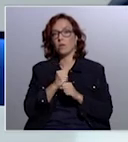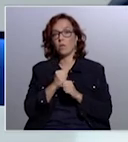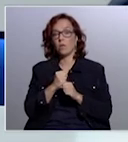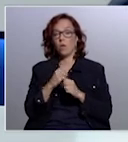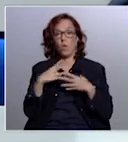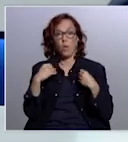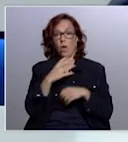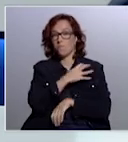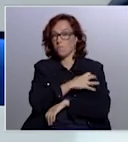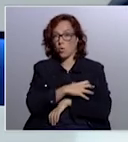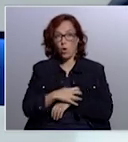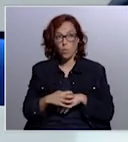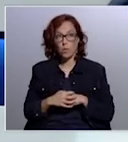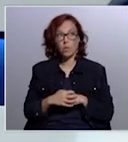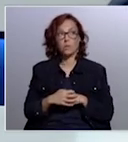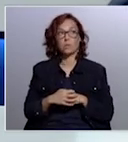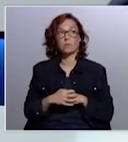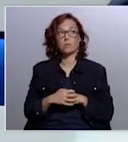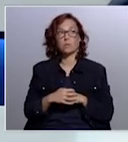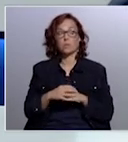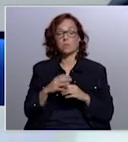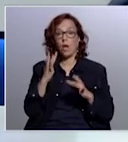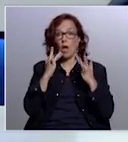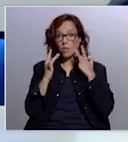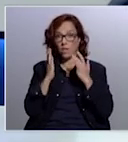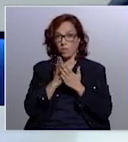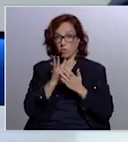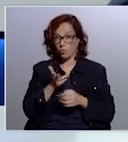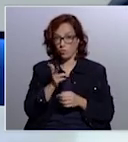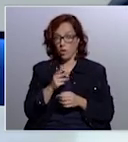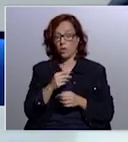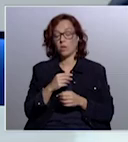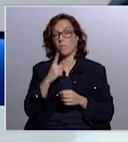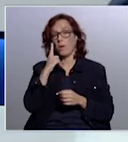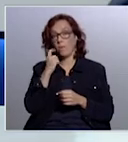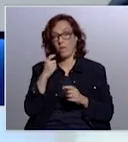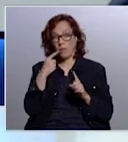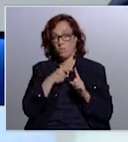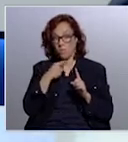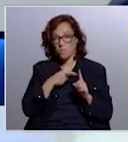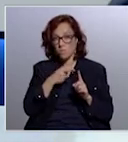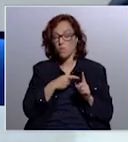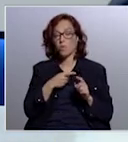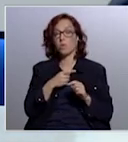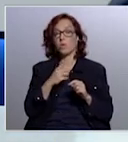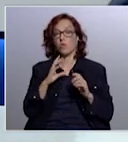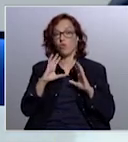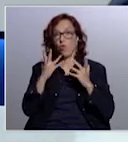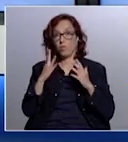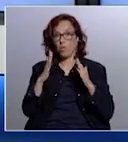pobres para hacer lo mismo con programas de arte y derechos humanos previniendo el bullying violencia doméstica discriminación como se